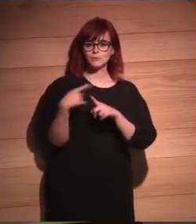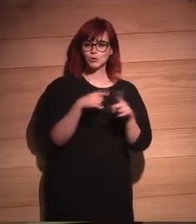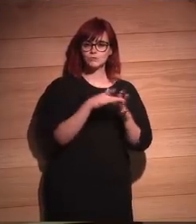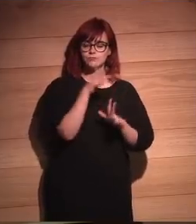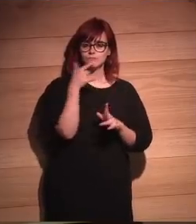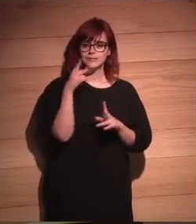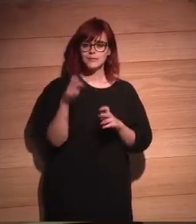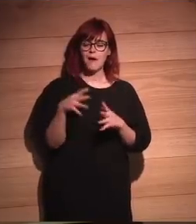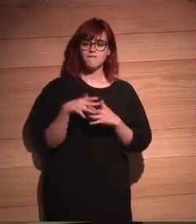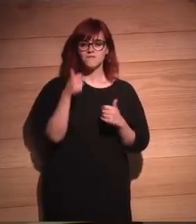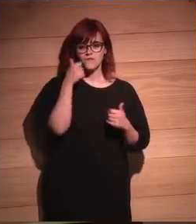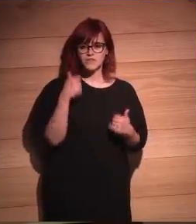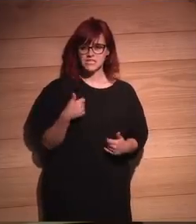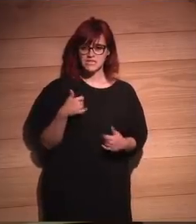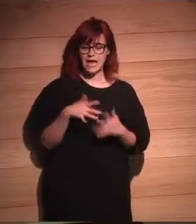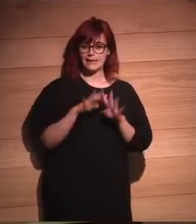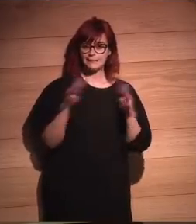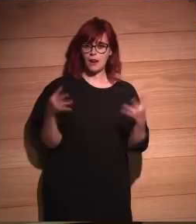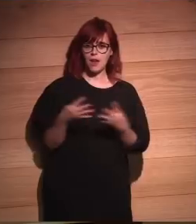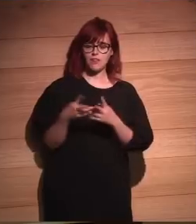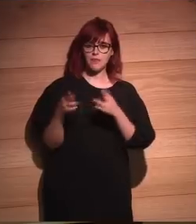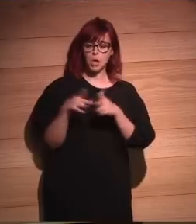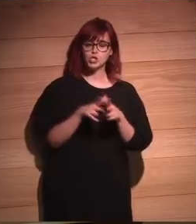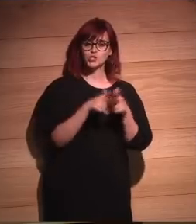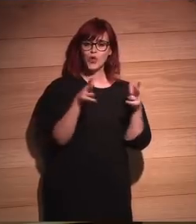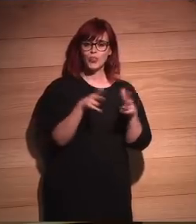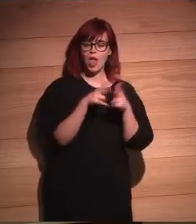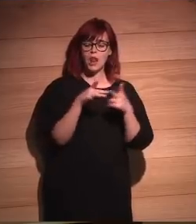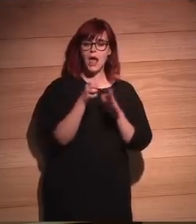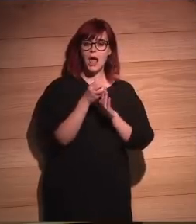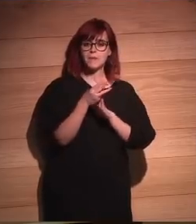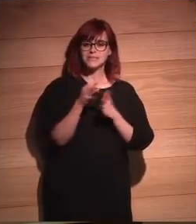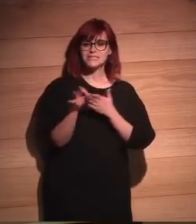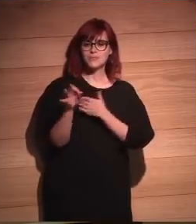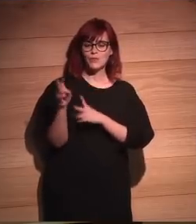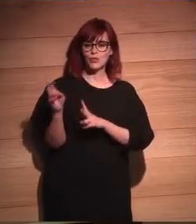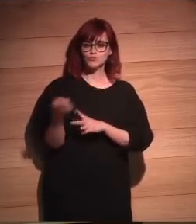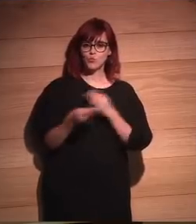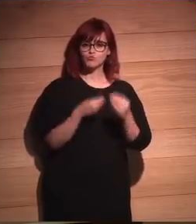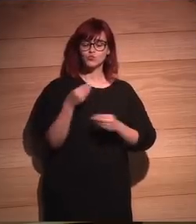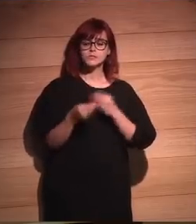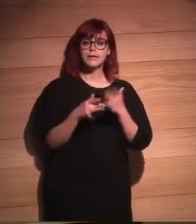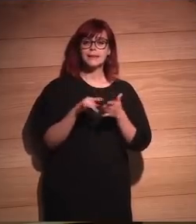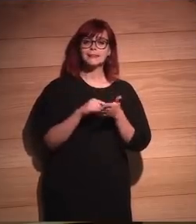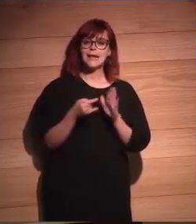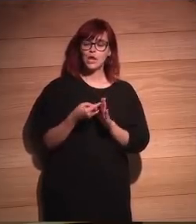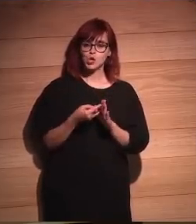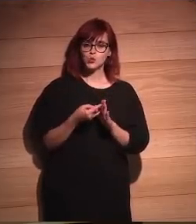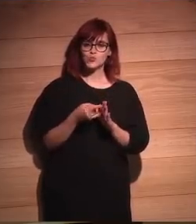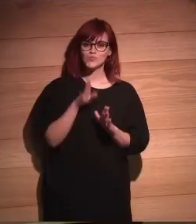la infraestructura física crítica de Internet, y la otra es a nivel social, qué aplicaciones, servicios se pueden utilizar, ¿no? Entonces, a nivel